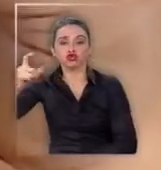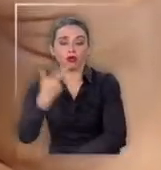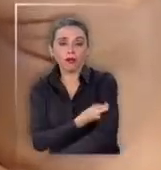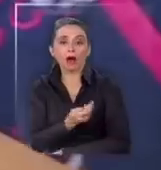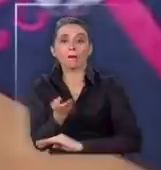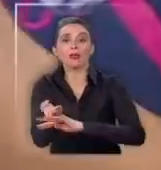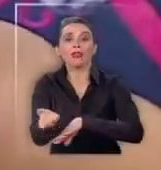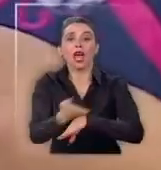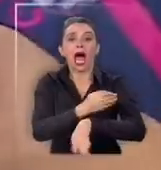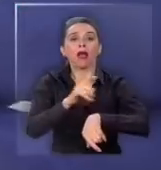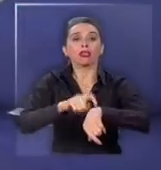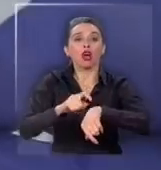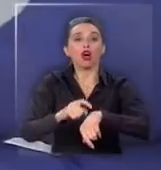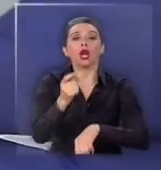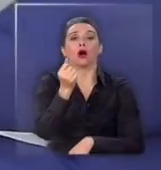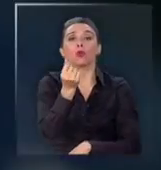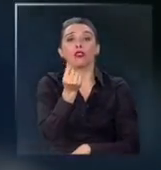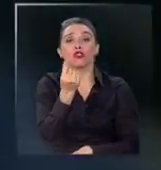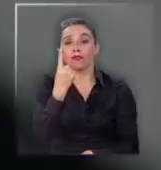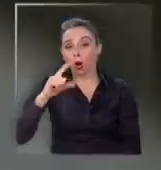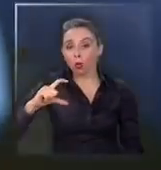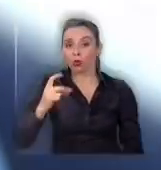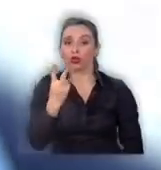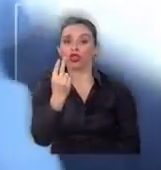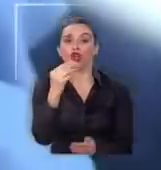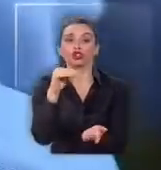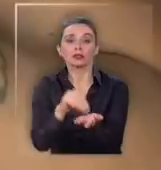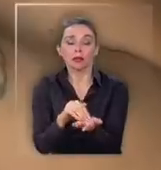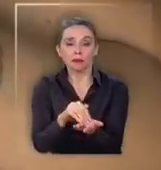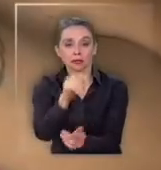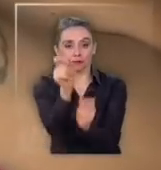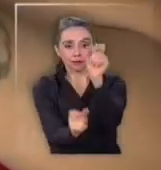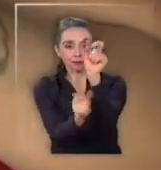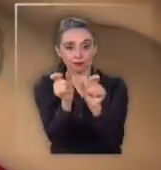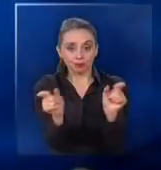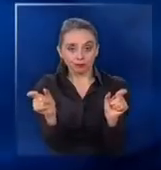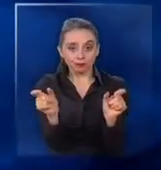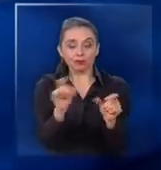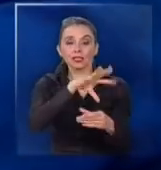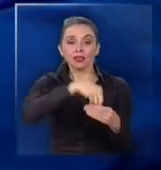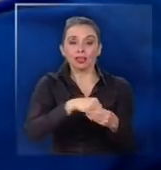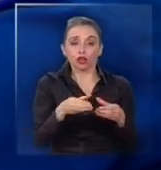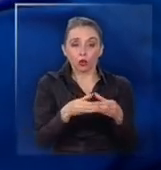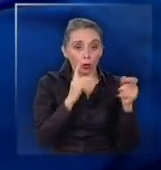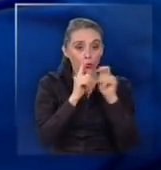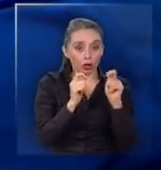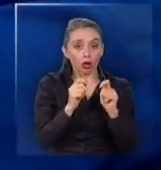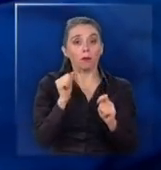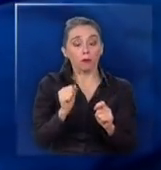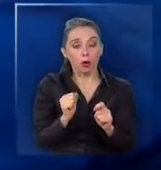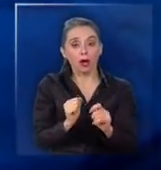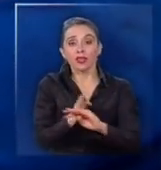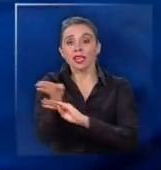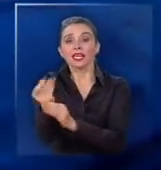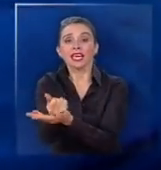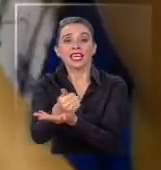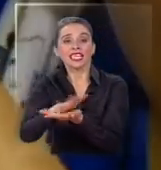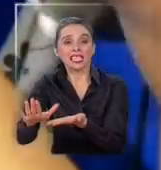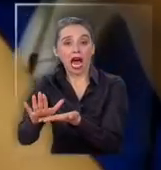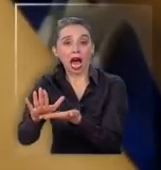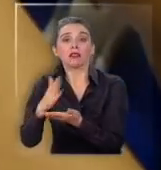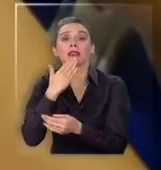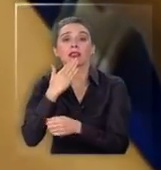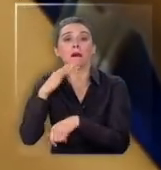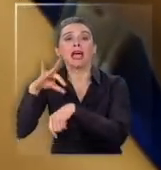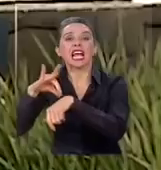agendar la hora previamente y el valor bordea los 12.000 pesos. Para las personas que están en el grupo de riesgo podrán acceder de forma gratuita también